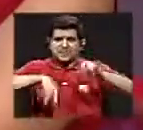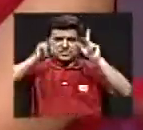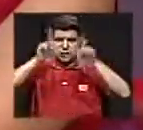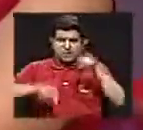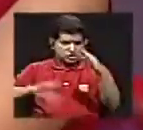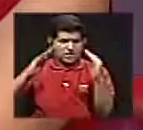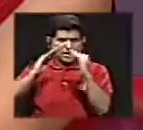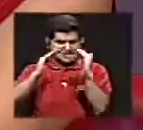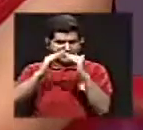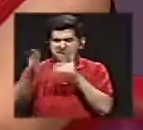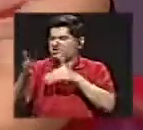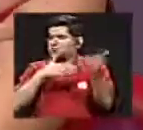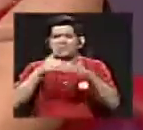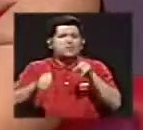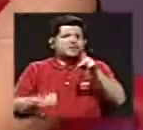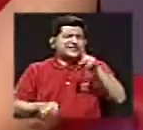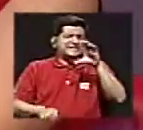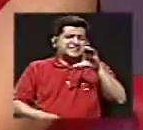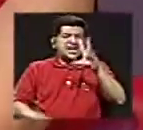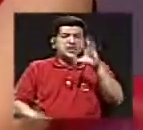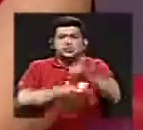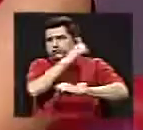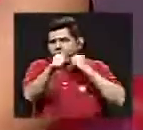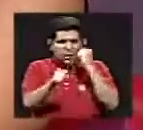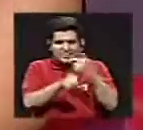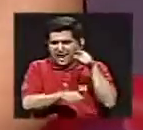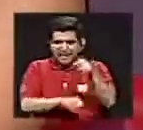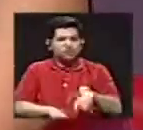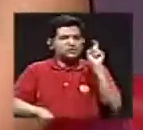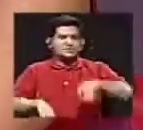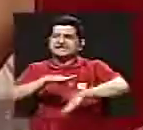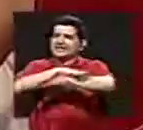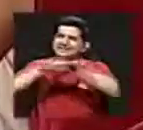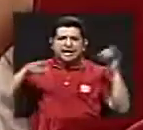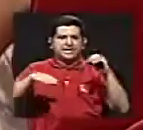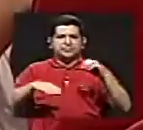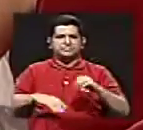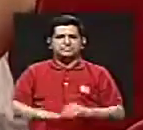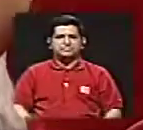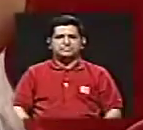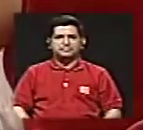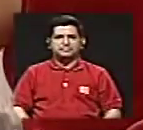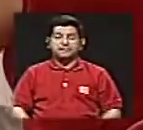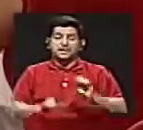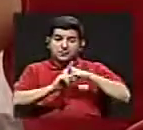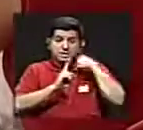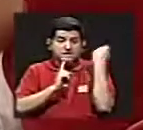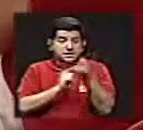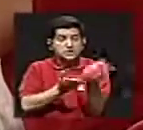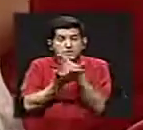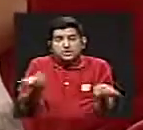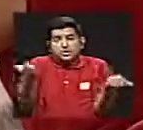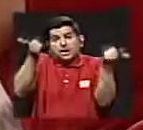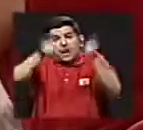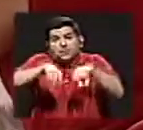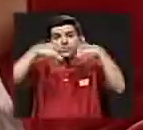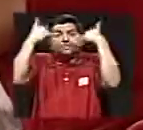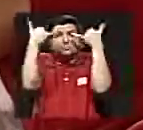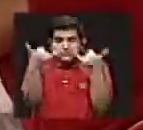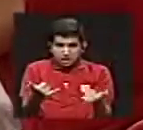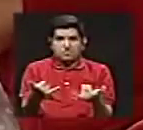que está viviendo ahí, aunque tenga 100, 50 años de estar ahí, tiene que salir. Y hay situaciones de algunos casos que